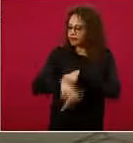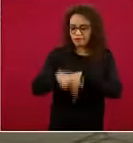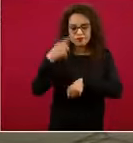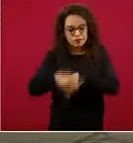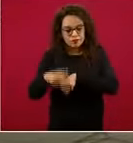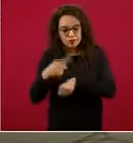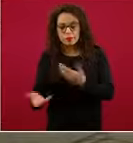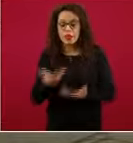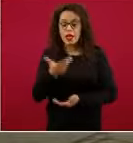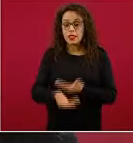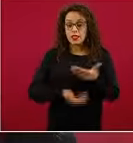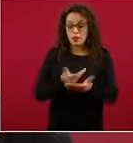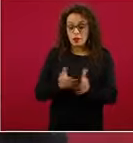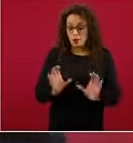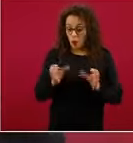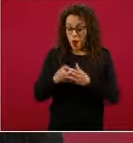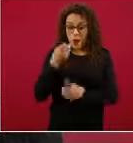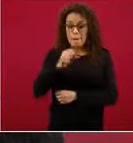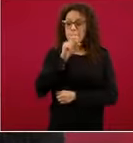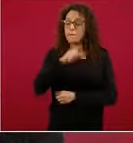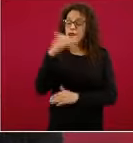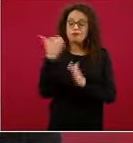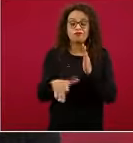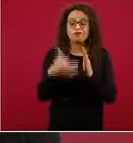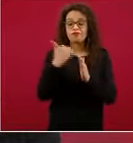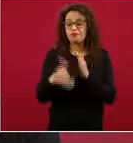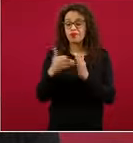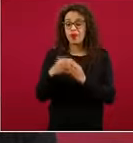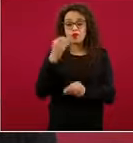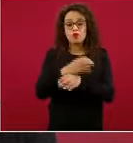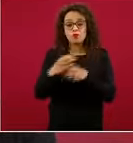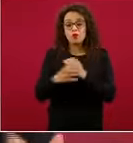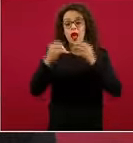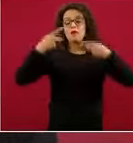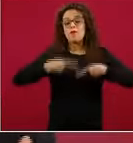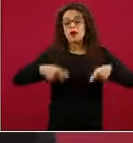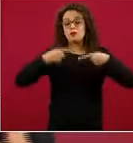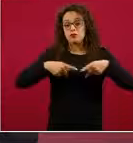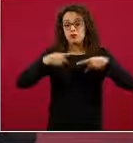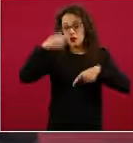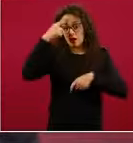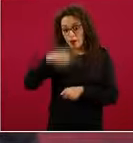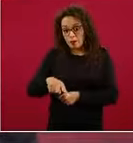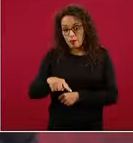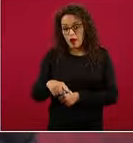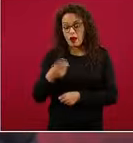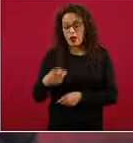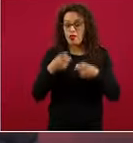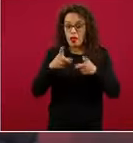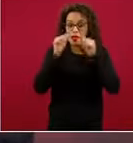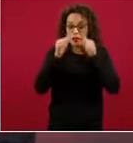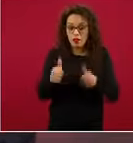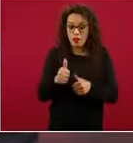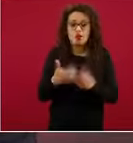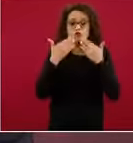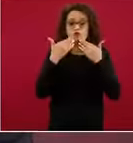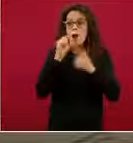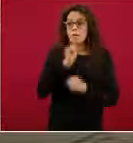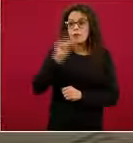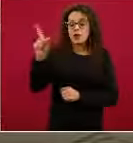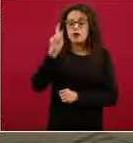comunitarios también francamente deteriorados, con una enorme carencia de personal, poca profesionalización en las